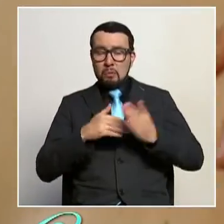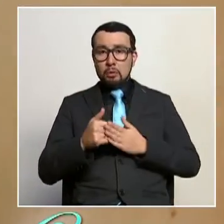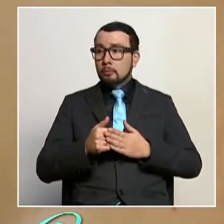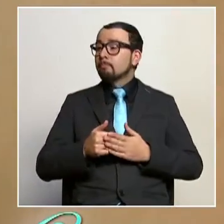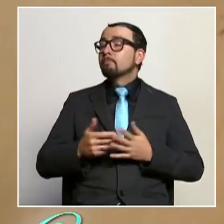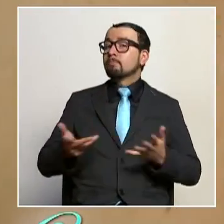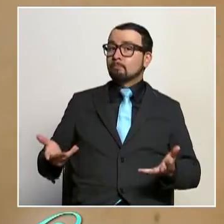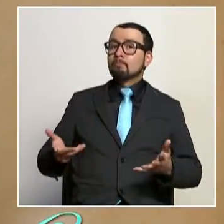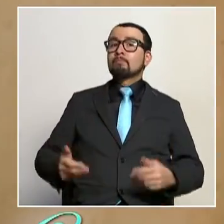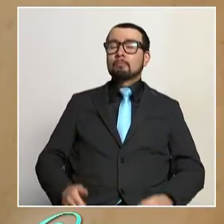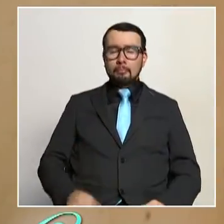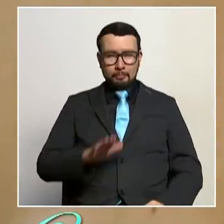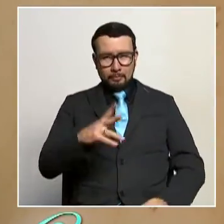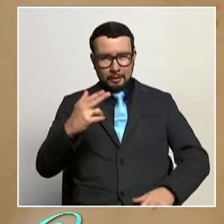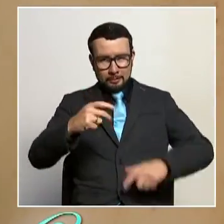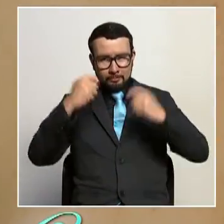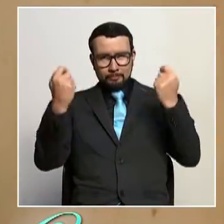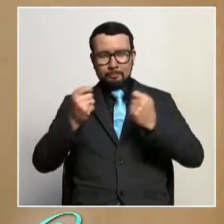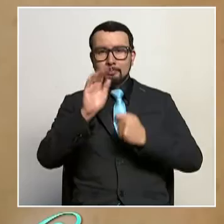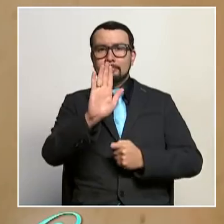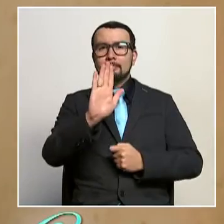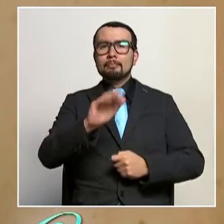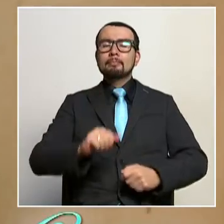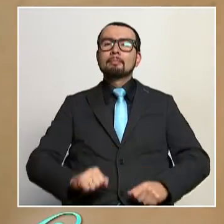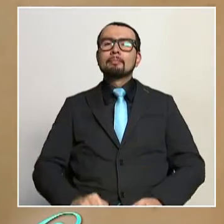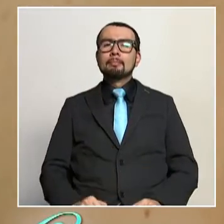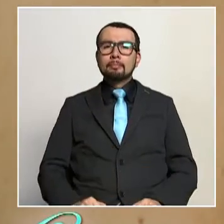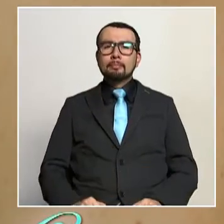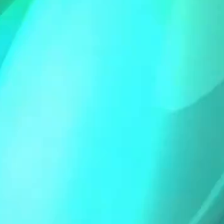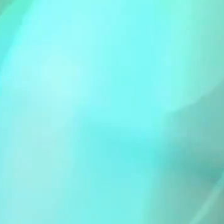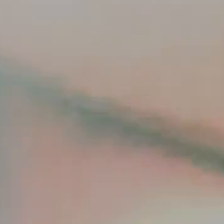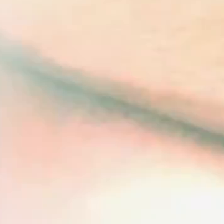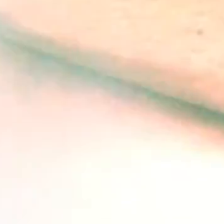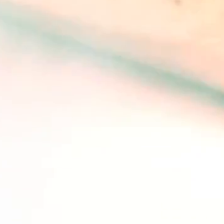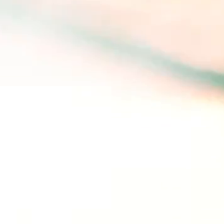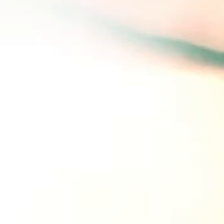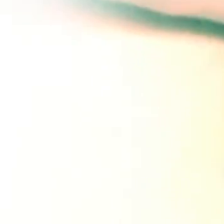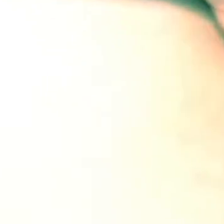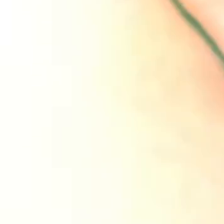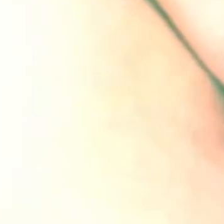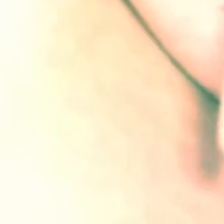a ir a este corte comerciales y ya regresamos con todos ustedes en Conexión Vital.